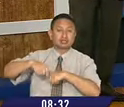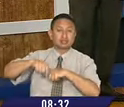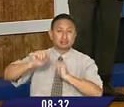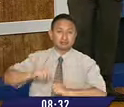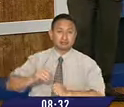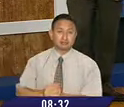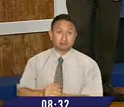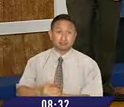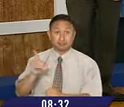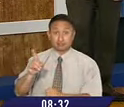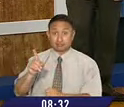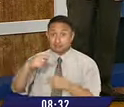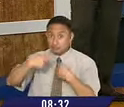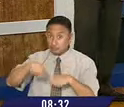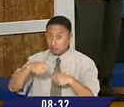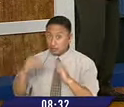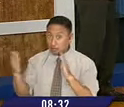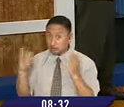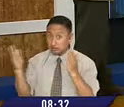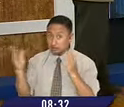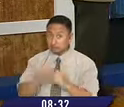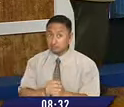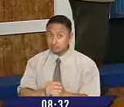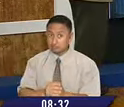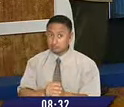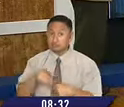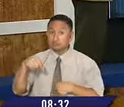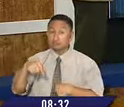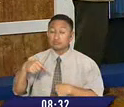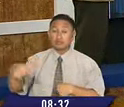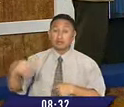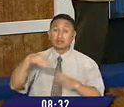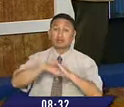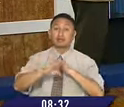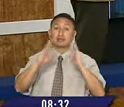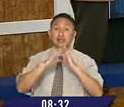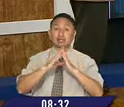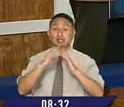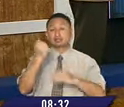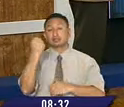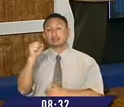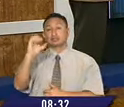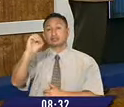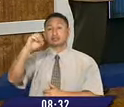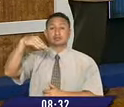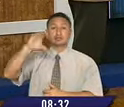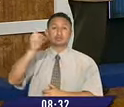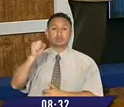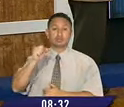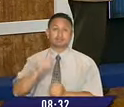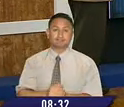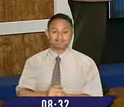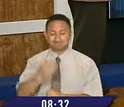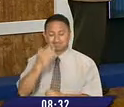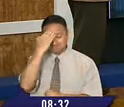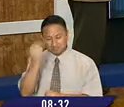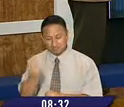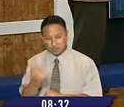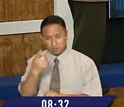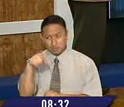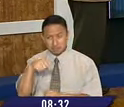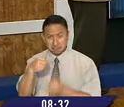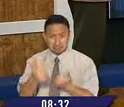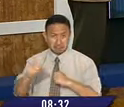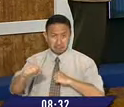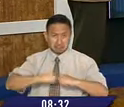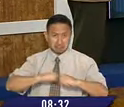Ojo con esto, vecinos, que es importantísimo. Esto se lo hacen en las casas Somos, ¿no? Así es. Así que, Adri, muy buenos días. Cuéntanos, por favor, también una buena actividad, no sé si